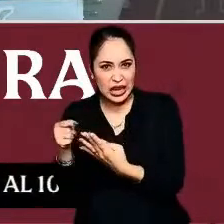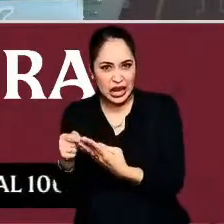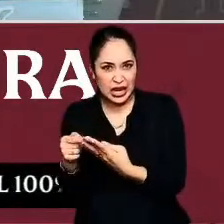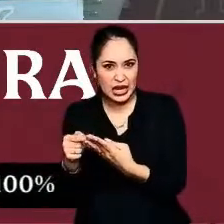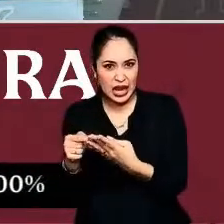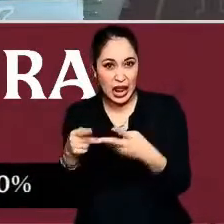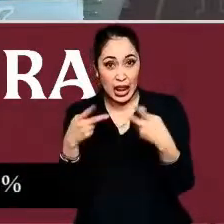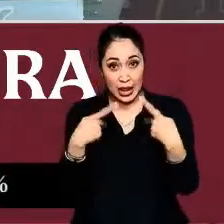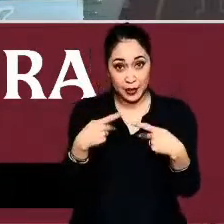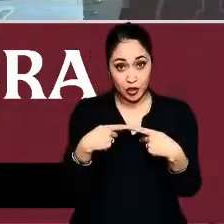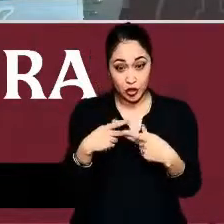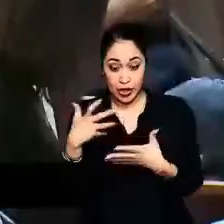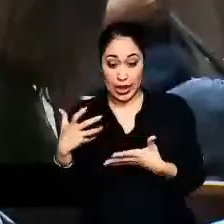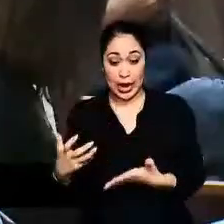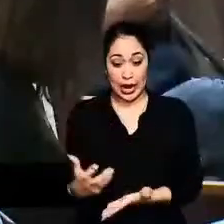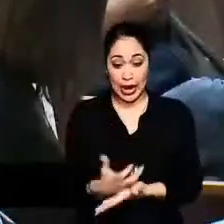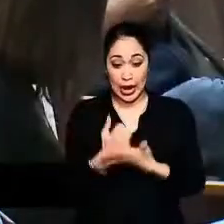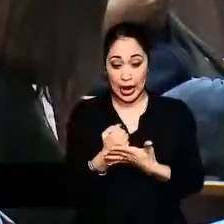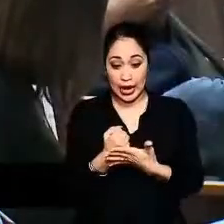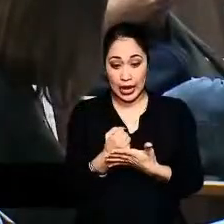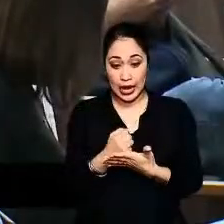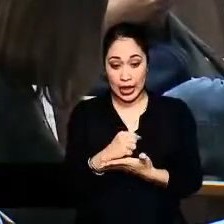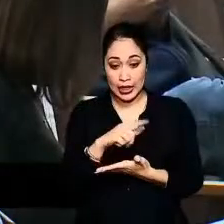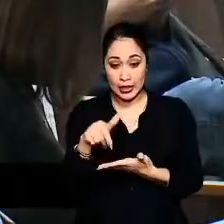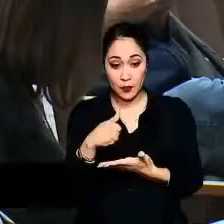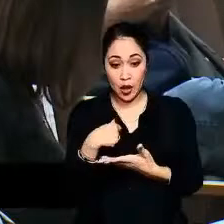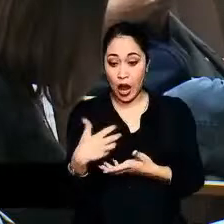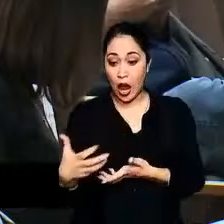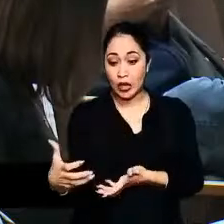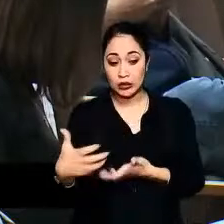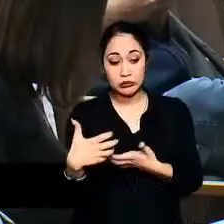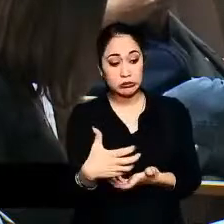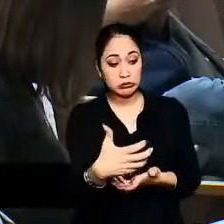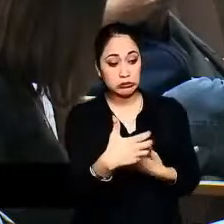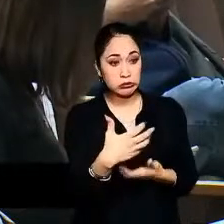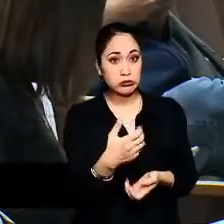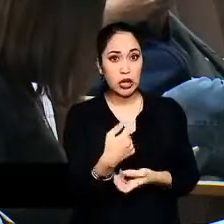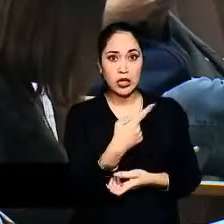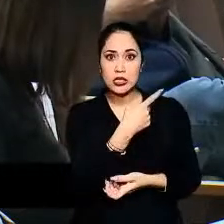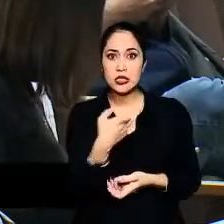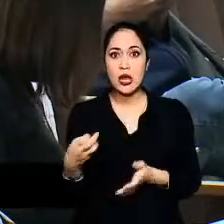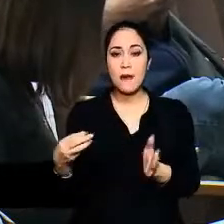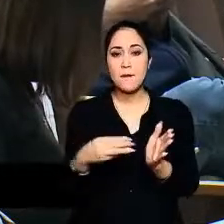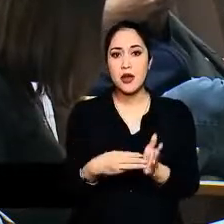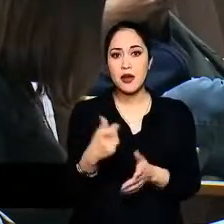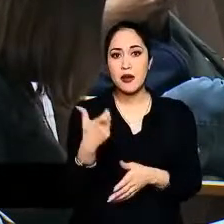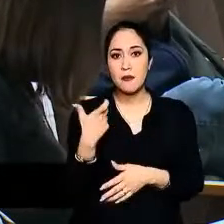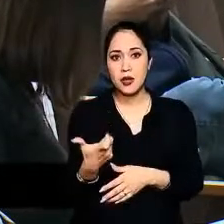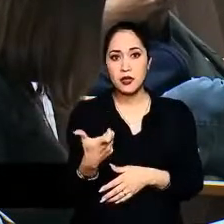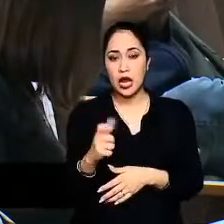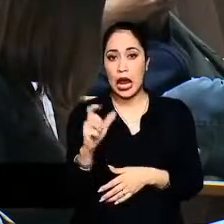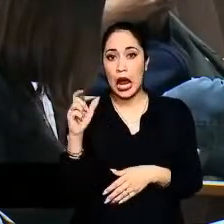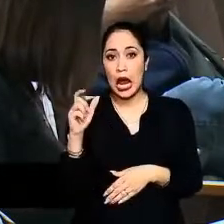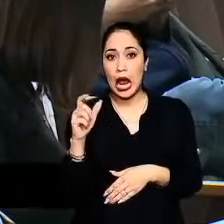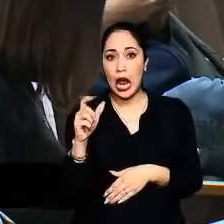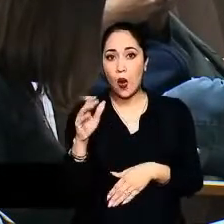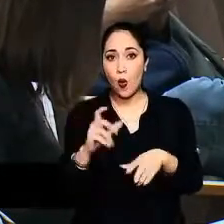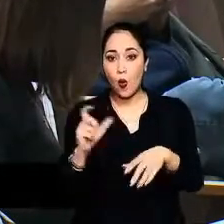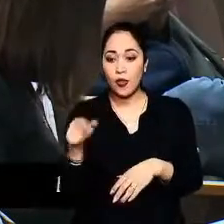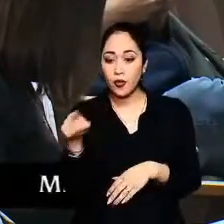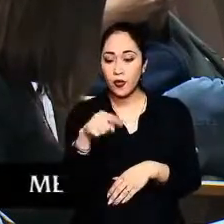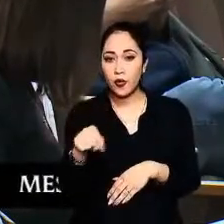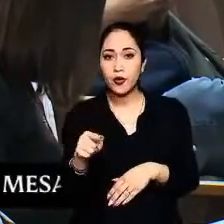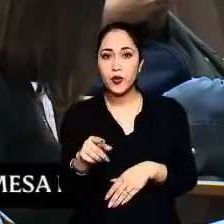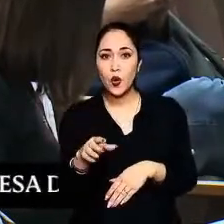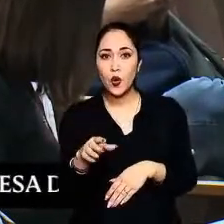son los mismos jugadores que ganan y despojan de los recursos hasta más de 100,000 pesos por intervención a los jornaleros y